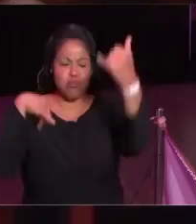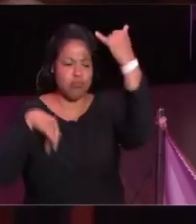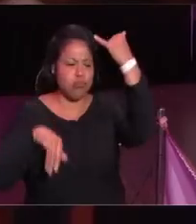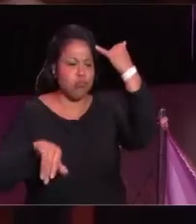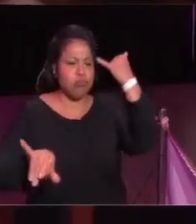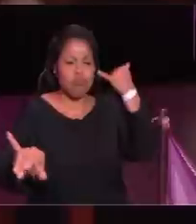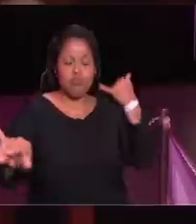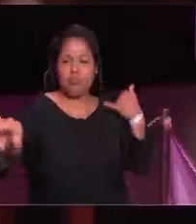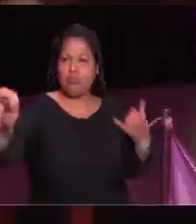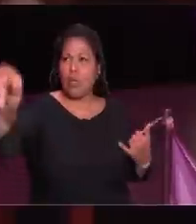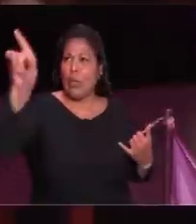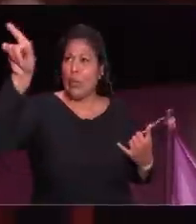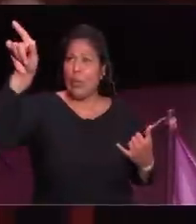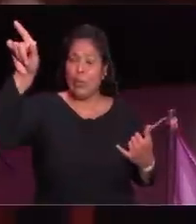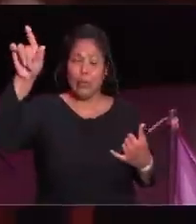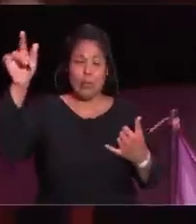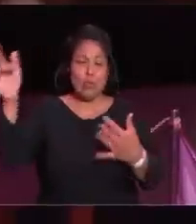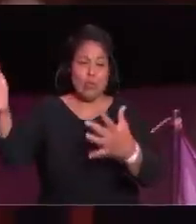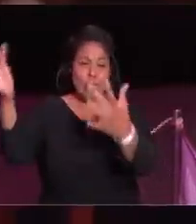siempre su